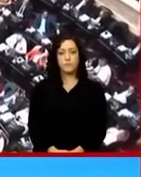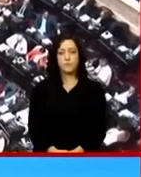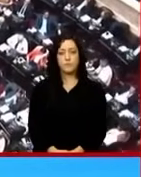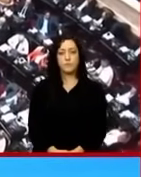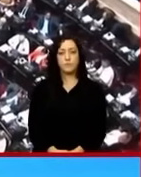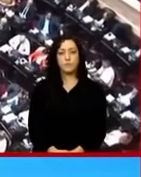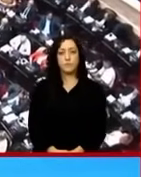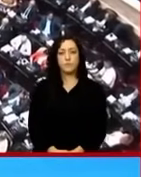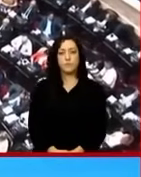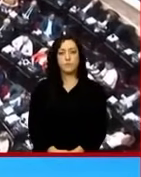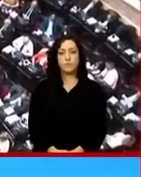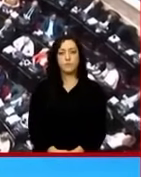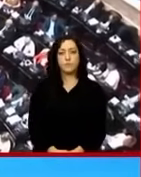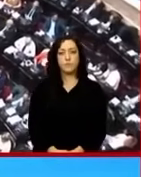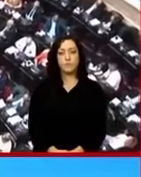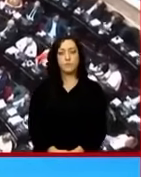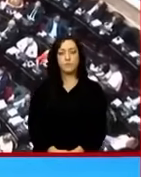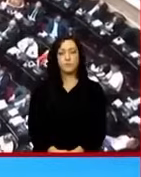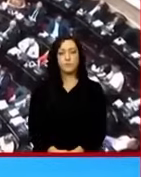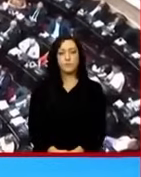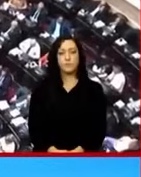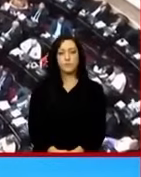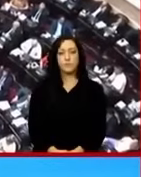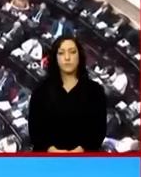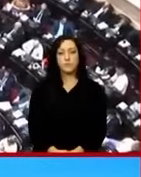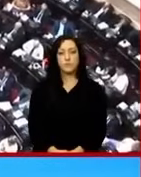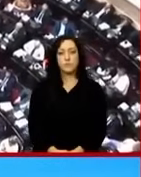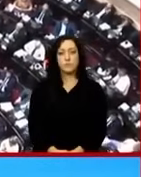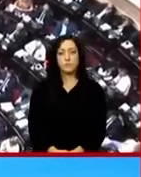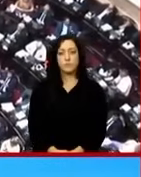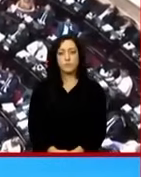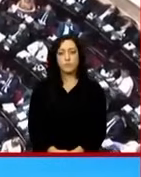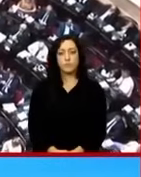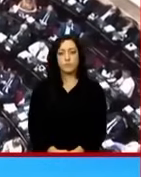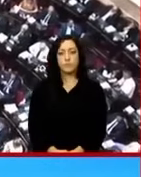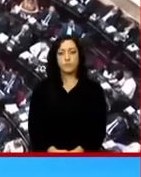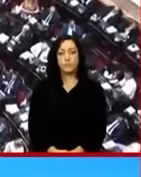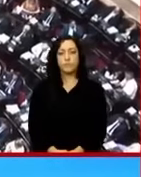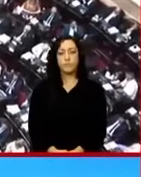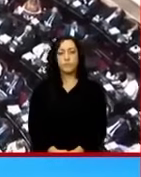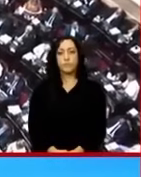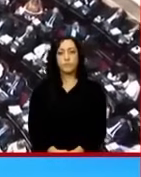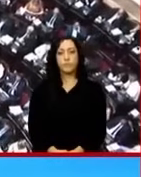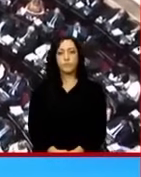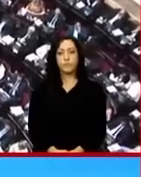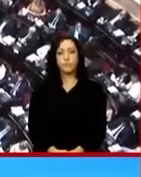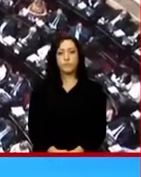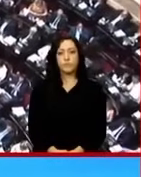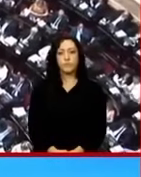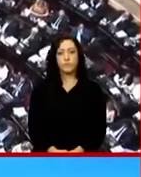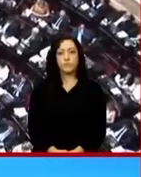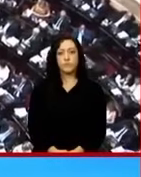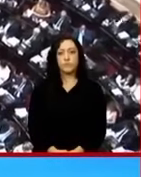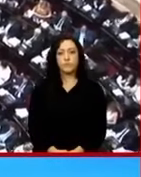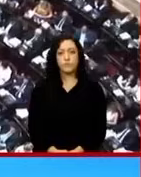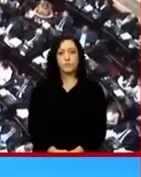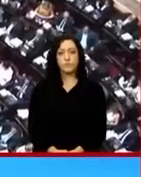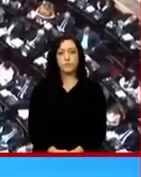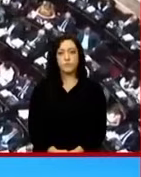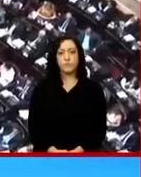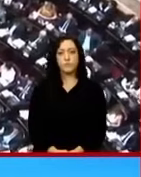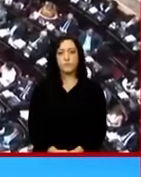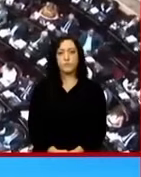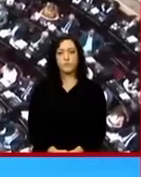800. El que me está viendo que me sigue por la red dice, este viejo se